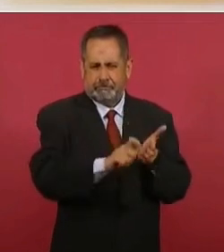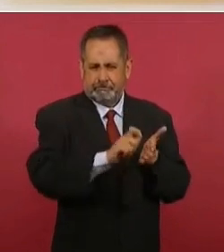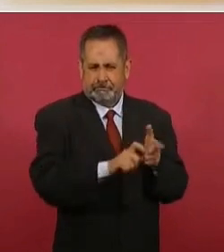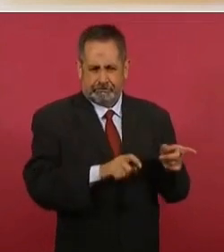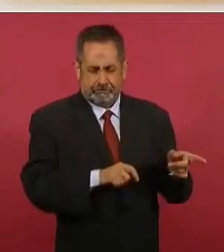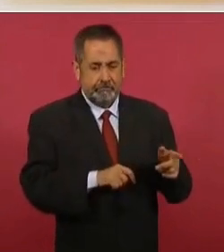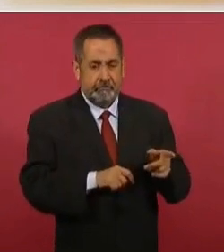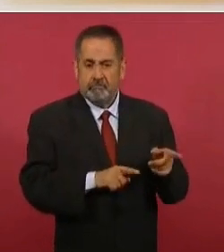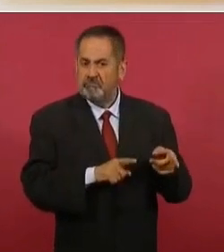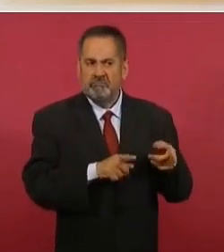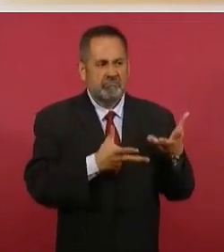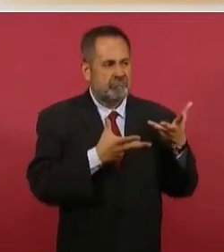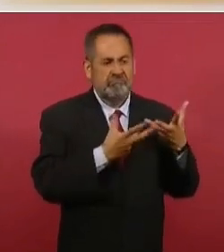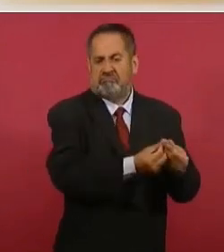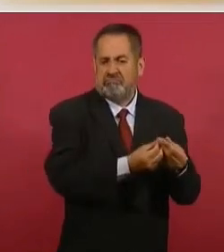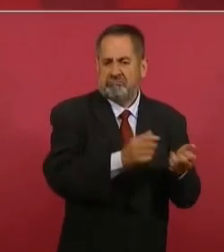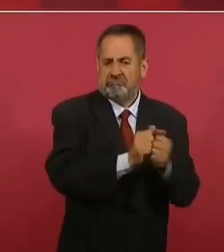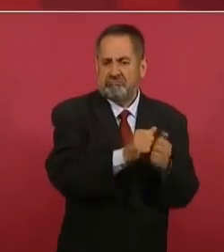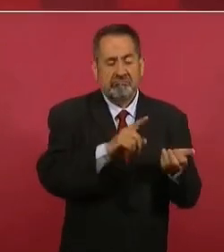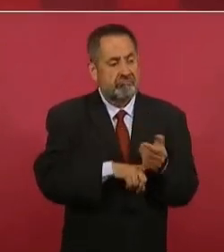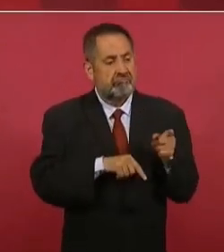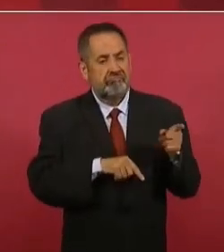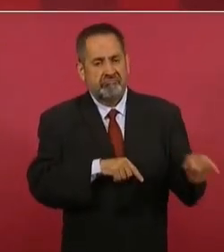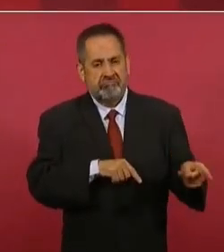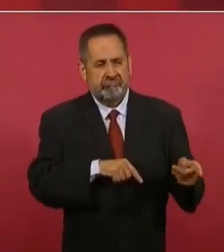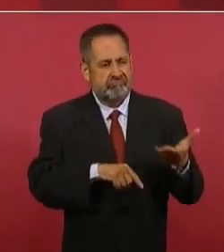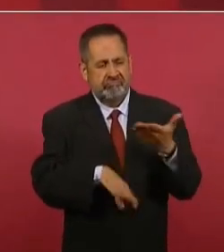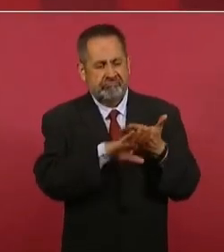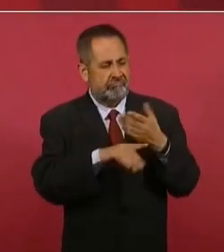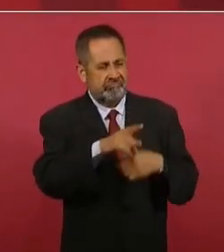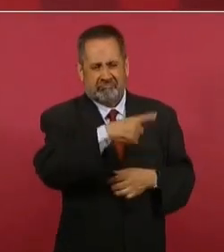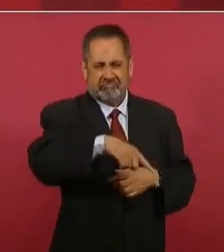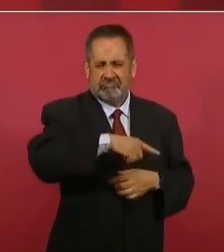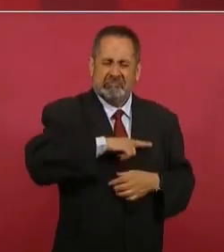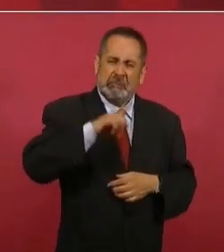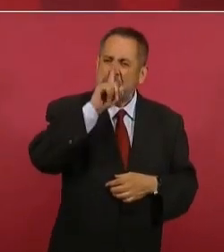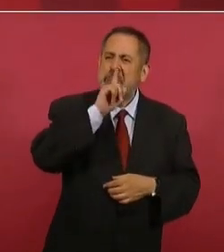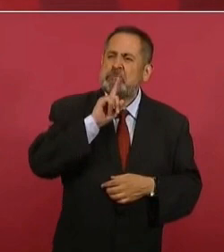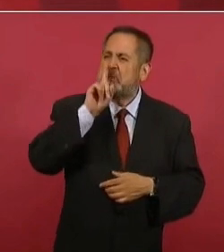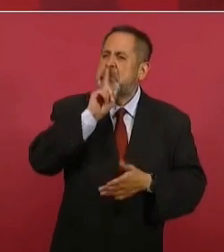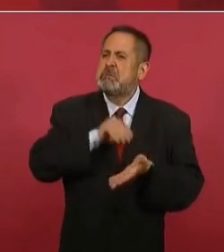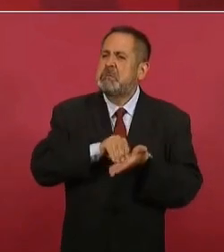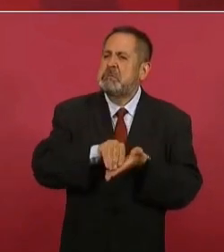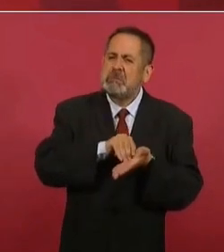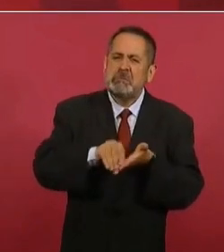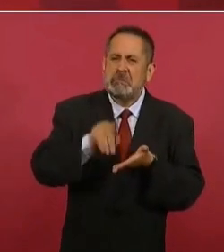están entregados por entero a la mentira.